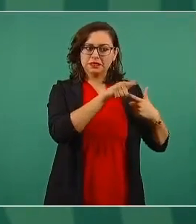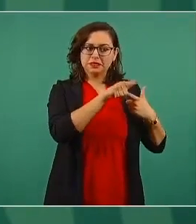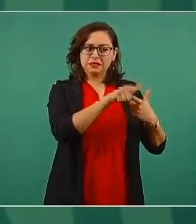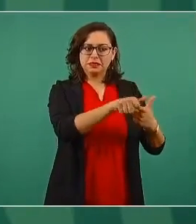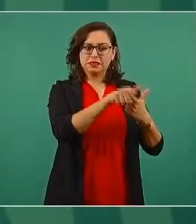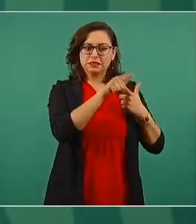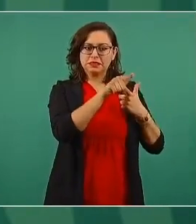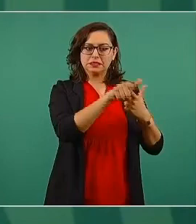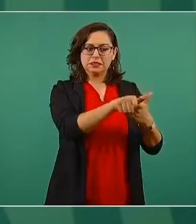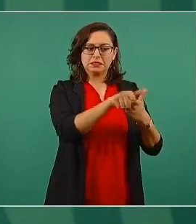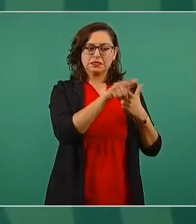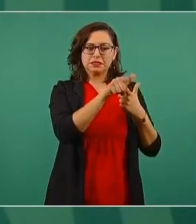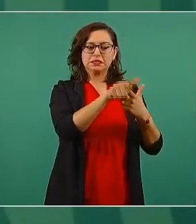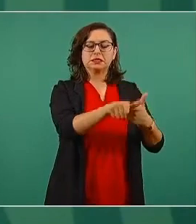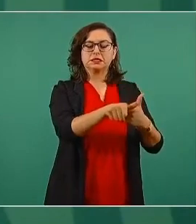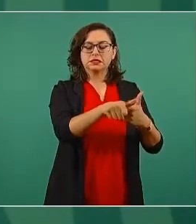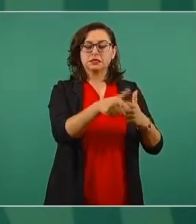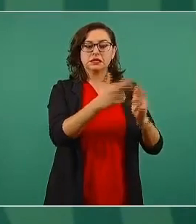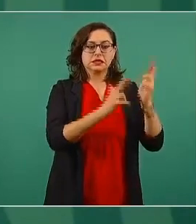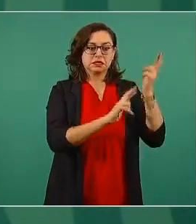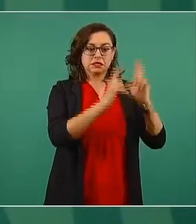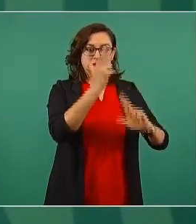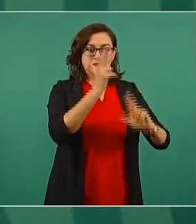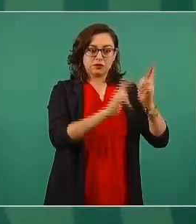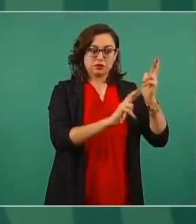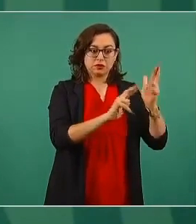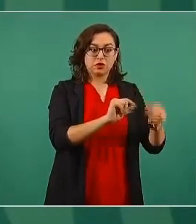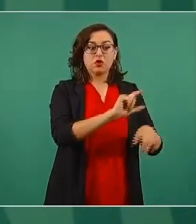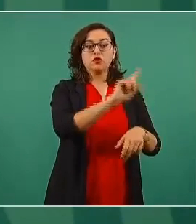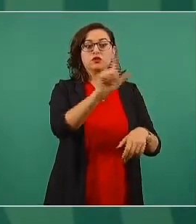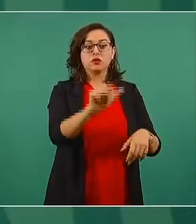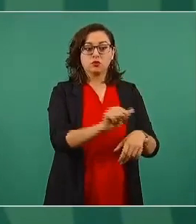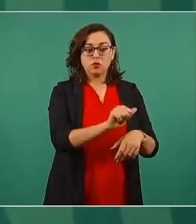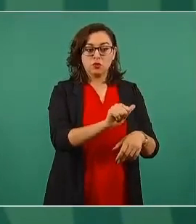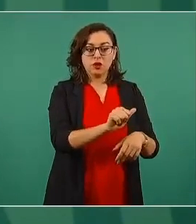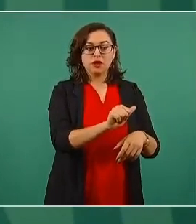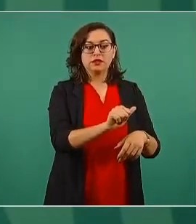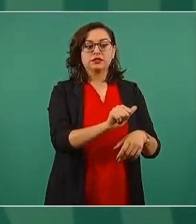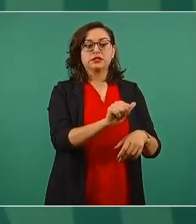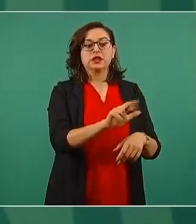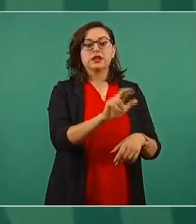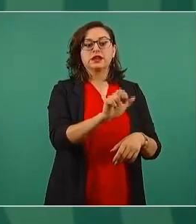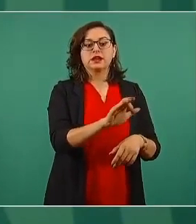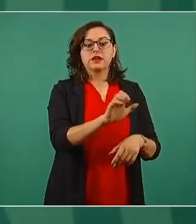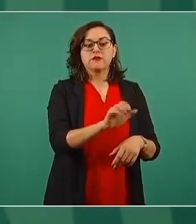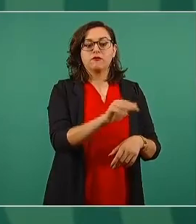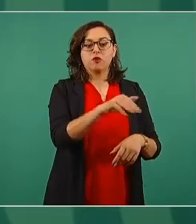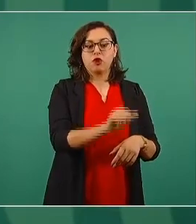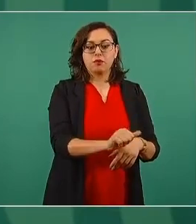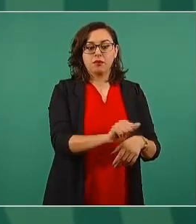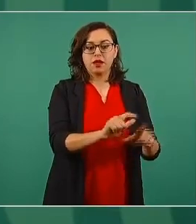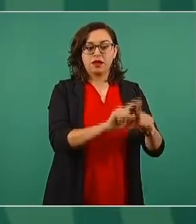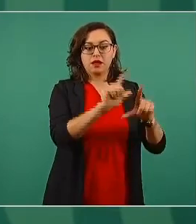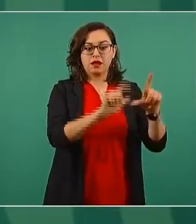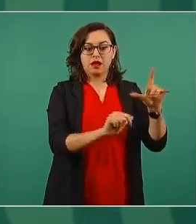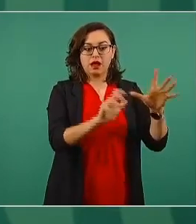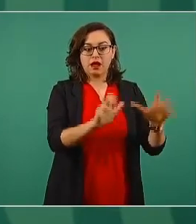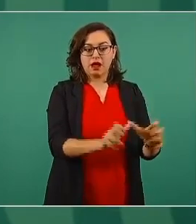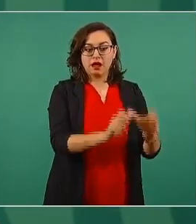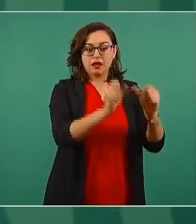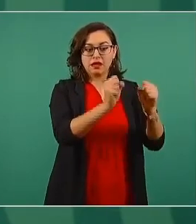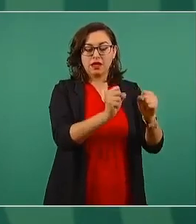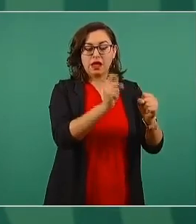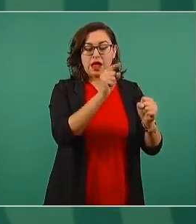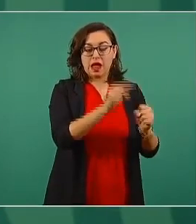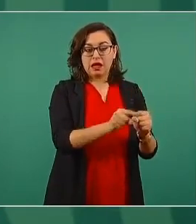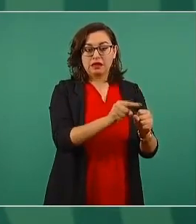el conservadurismo después del triunfo de la Reforma y de la restauración de la República. Fue cuando se